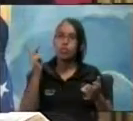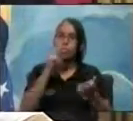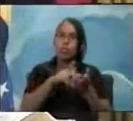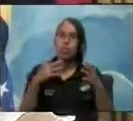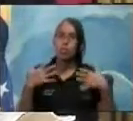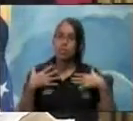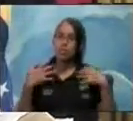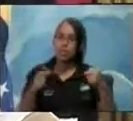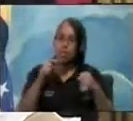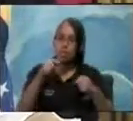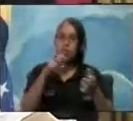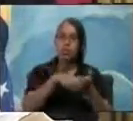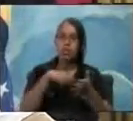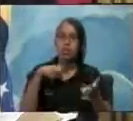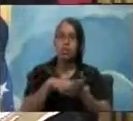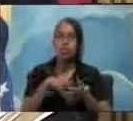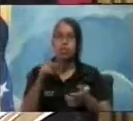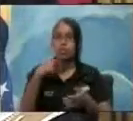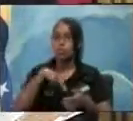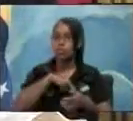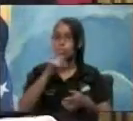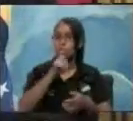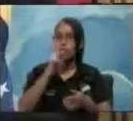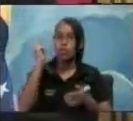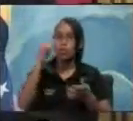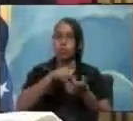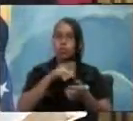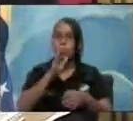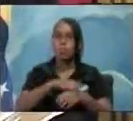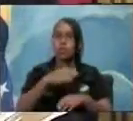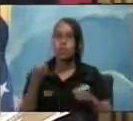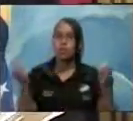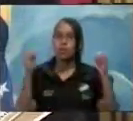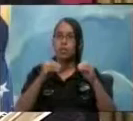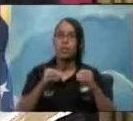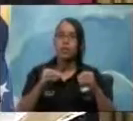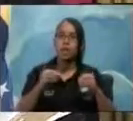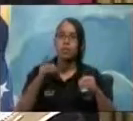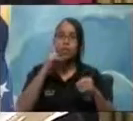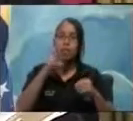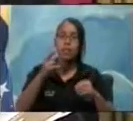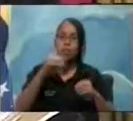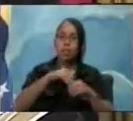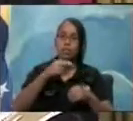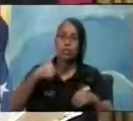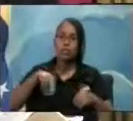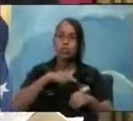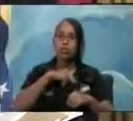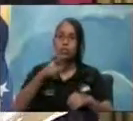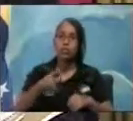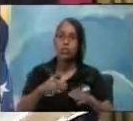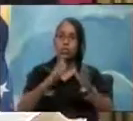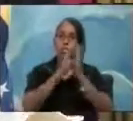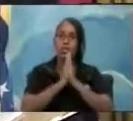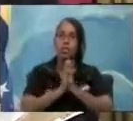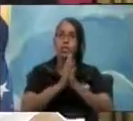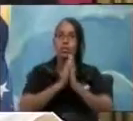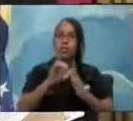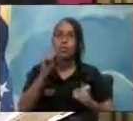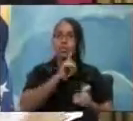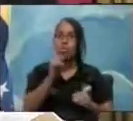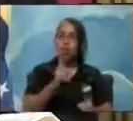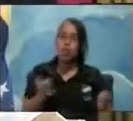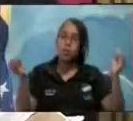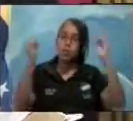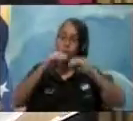cojo? Nosotros no fuimos. ¿Por qué ponen la mirada en nosotros? Esto es una enseñanza grande, amigo y amiga. No le ponga